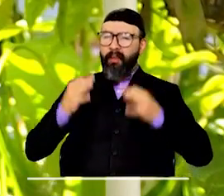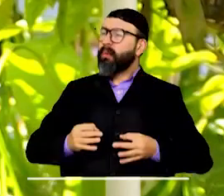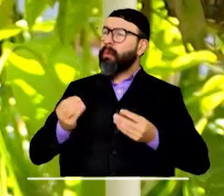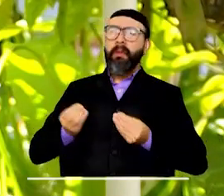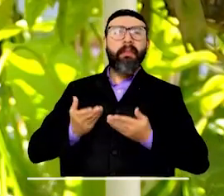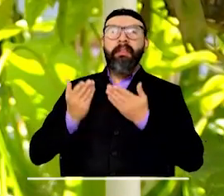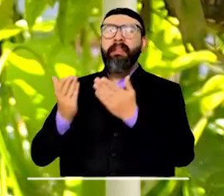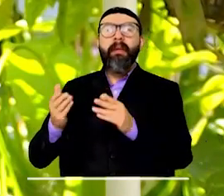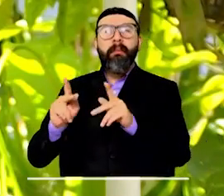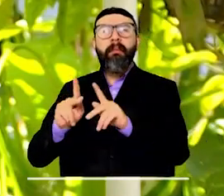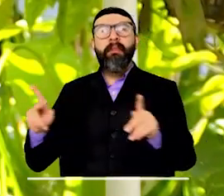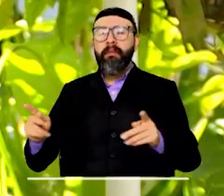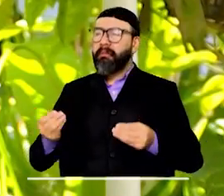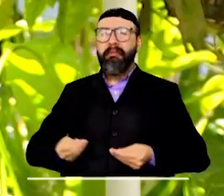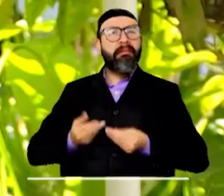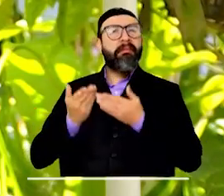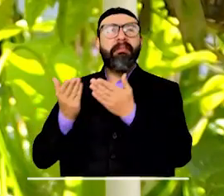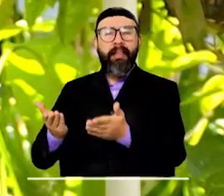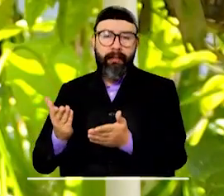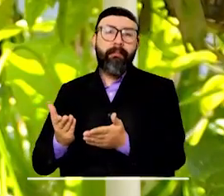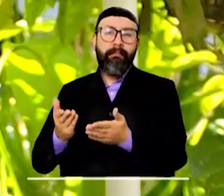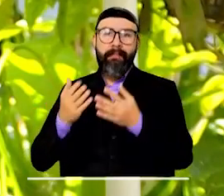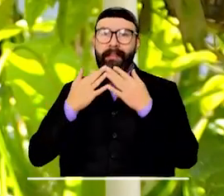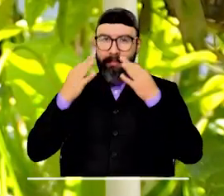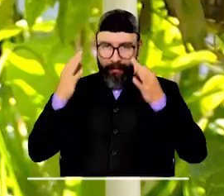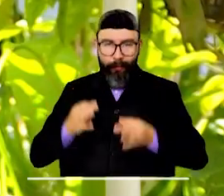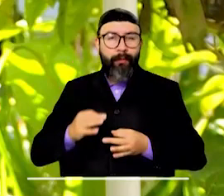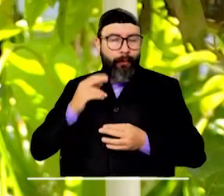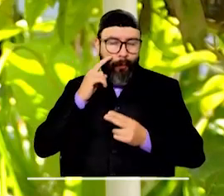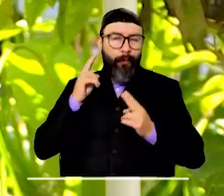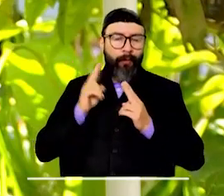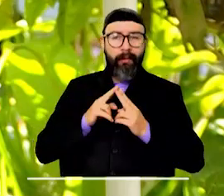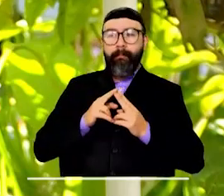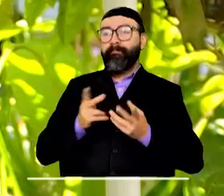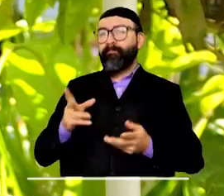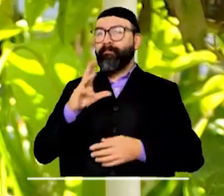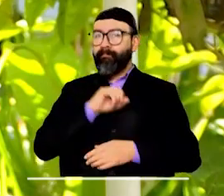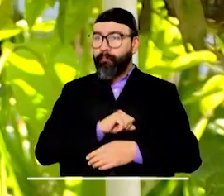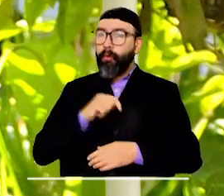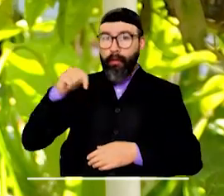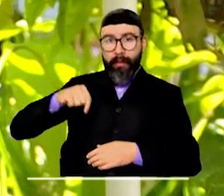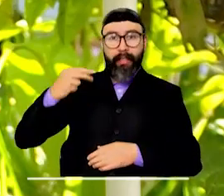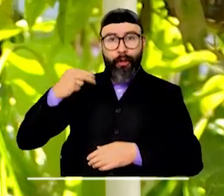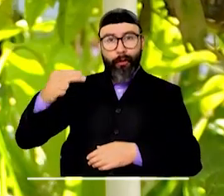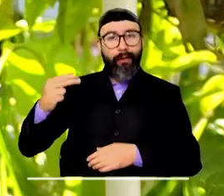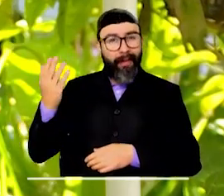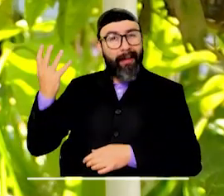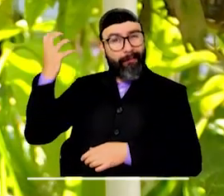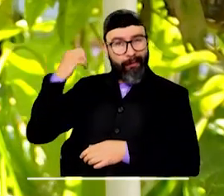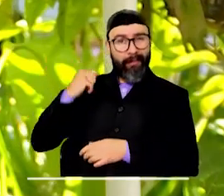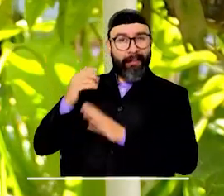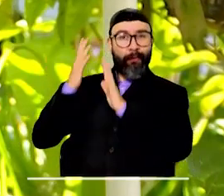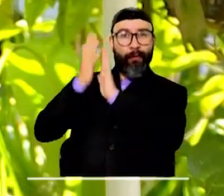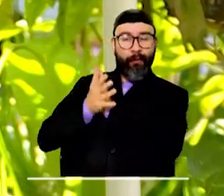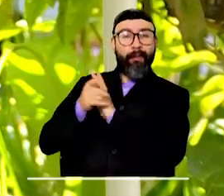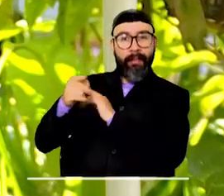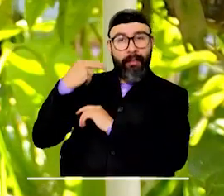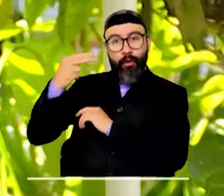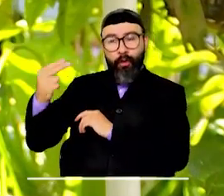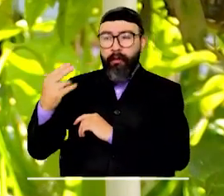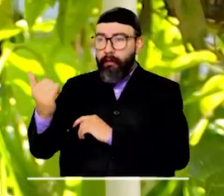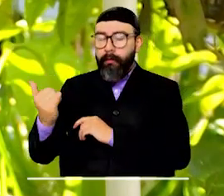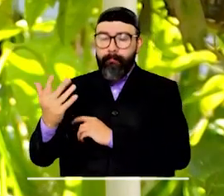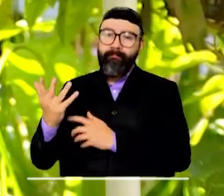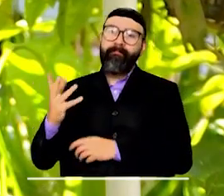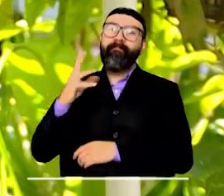pacientes. Porque esa triste historia que oíamos de este paciente se pudo haber